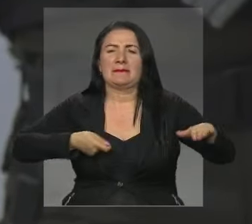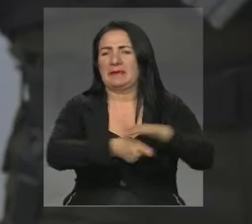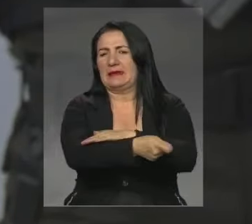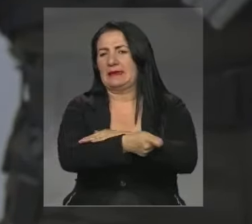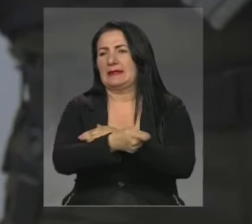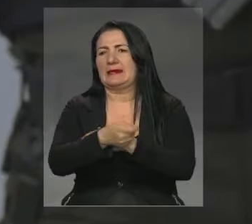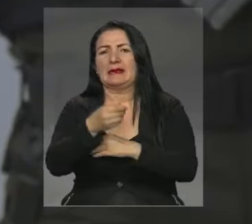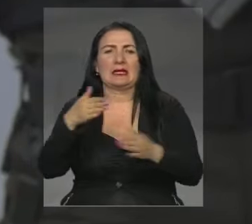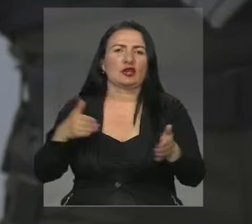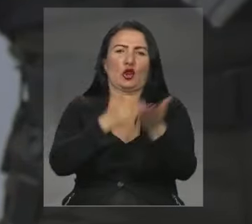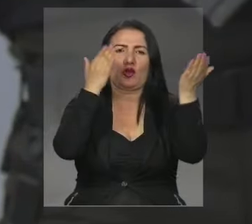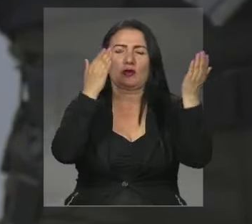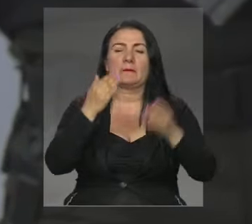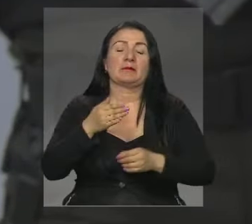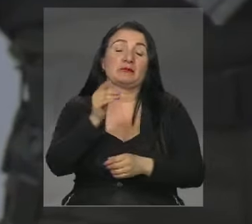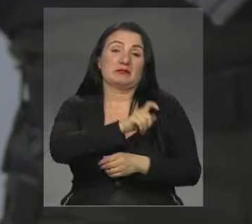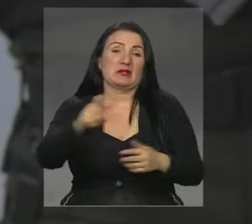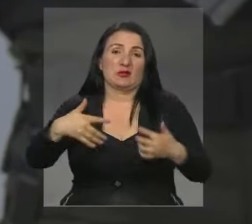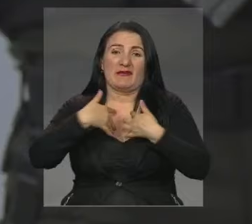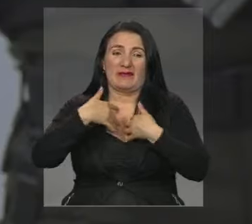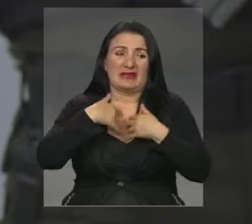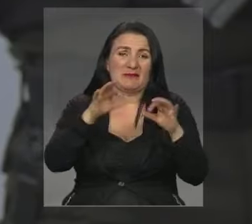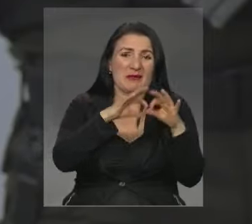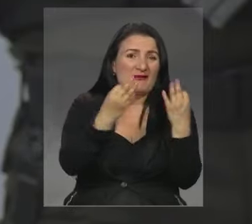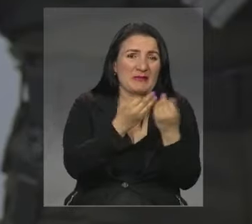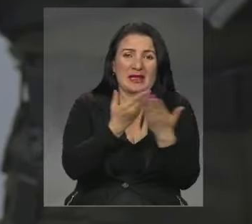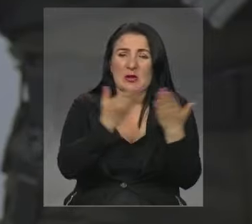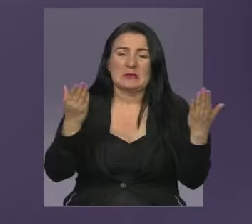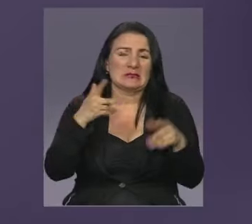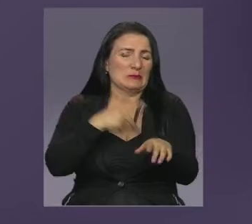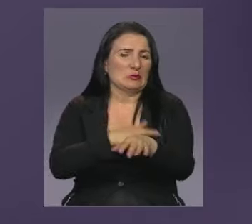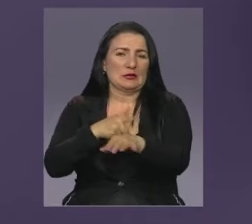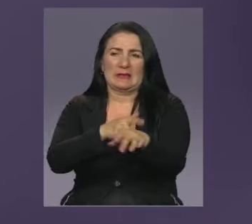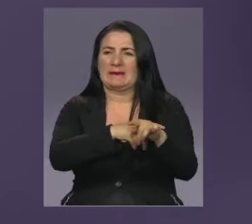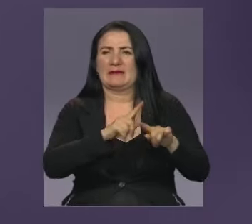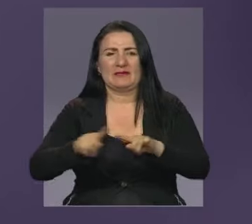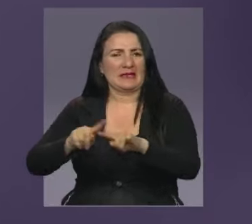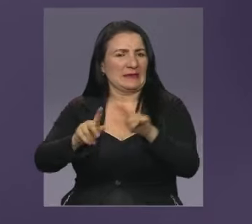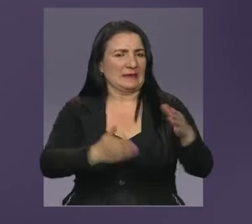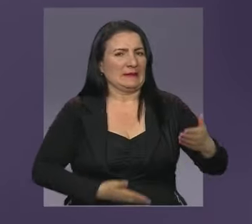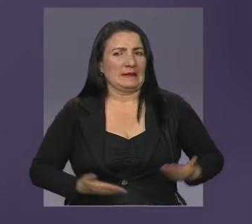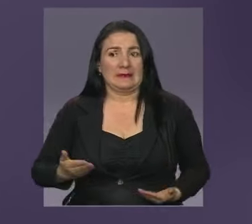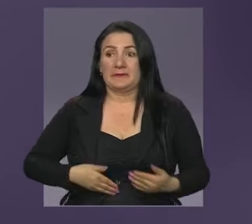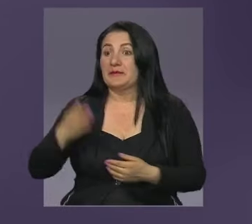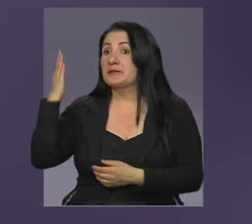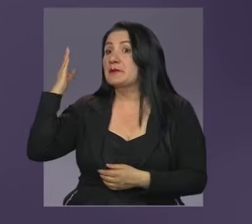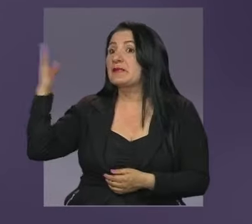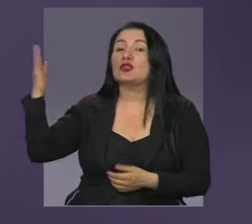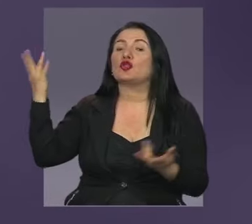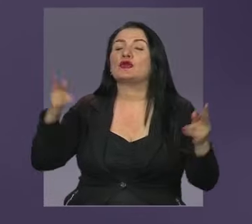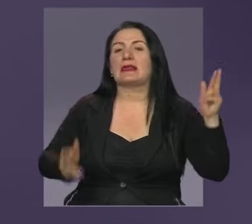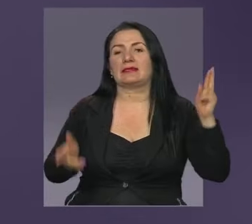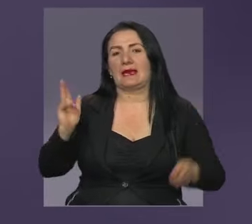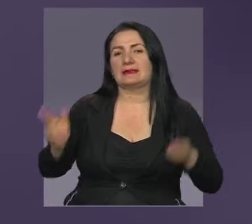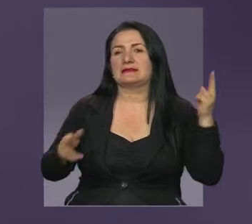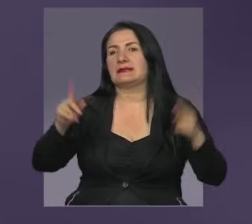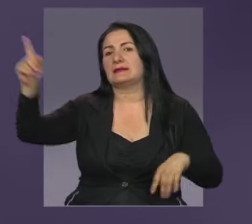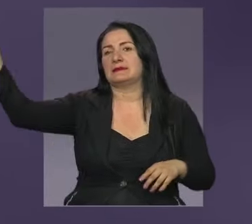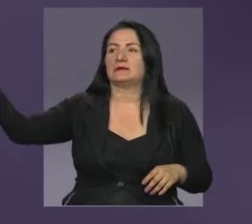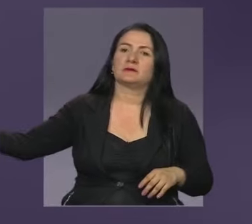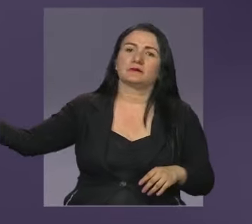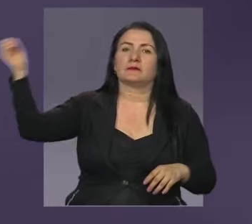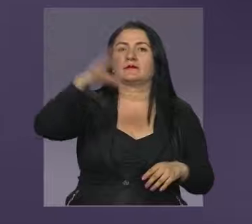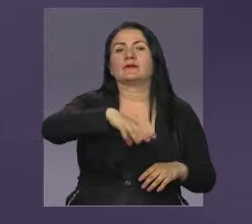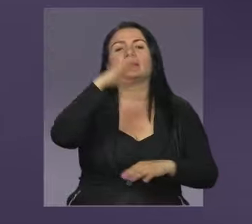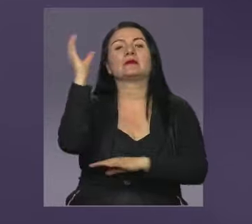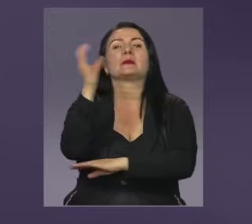hacía algún ataque hacia las víctimas o las familiares de estos mismos. Alias Pedrito aún se encuentra en Texas, pendiente de su extradición